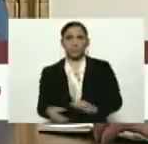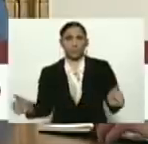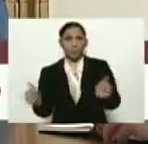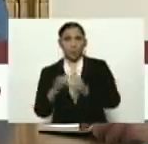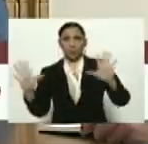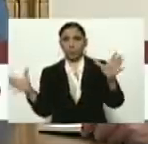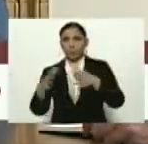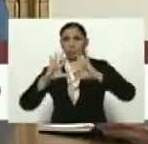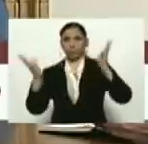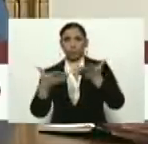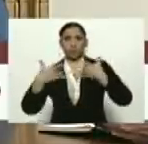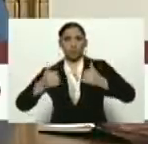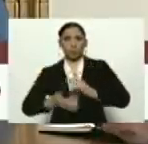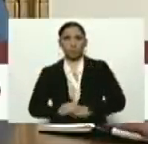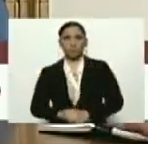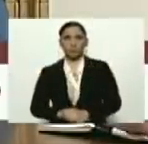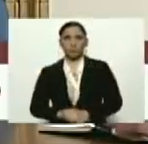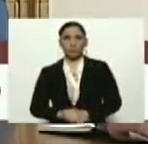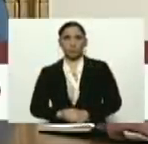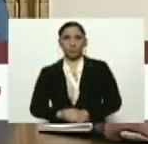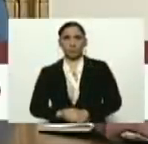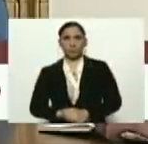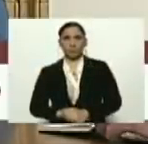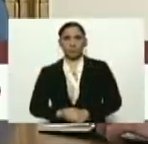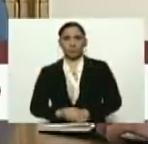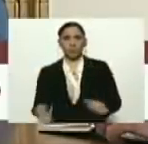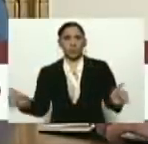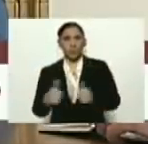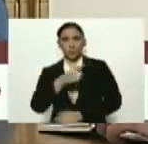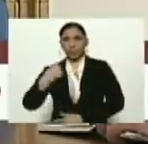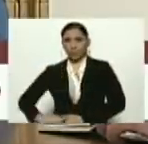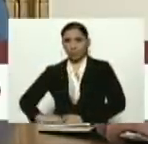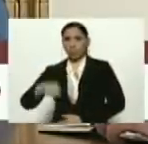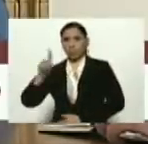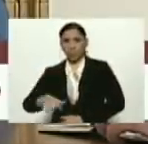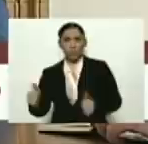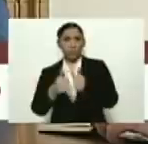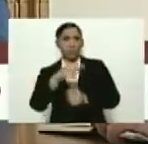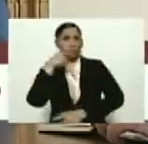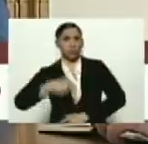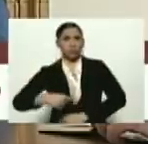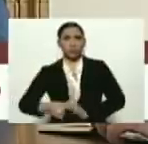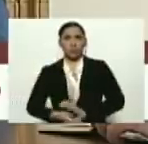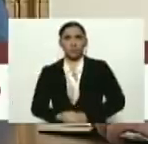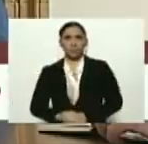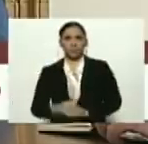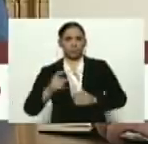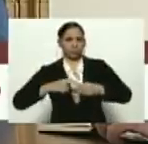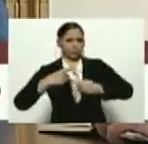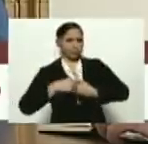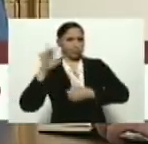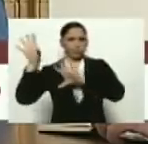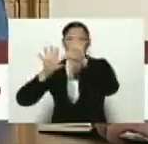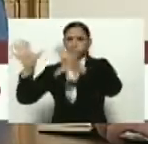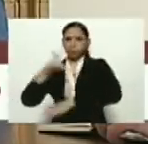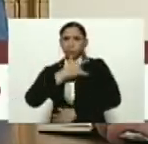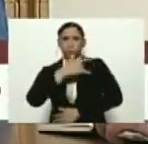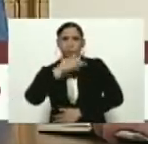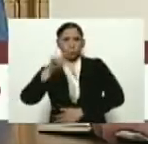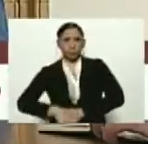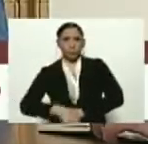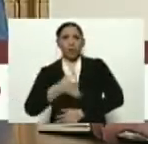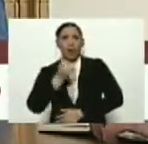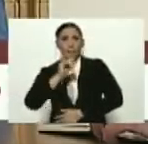Organización Mundial de la Salud, con China, con Rusia y con las universidades que la